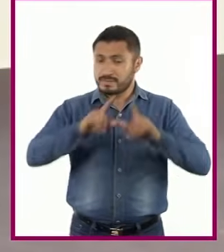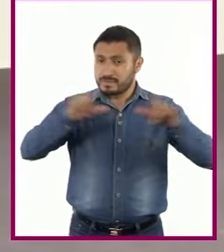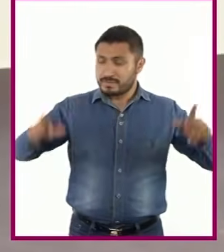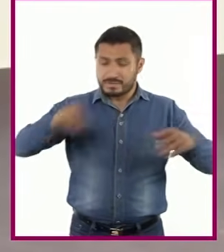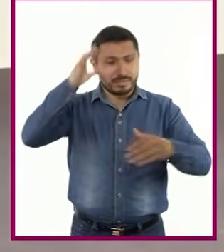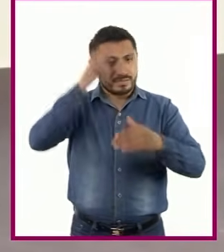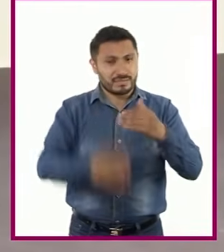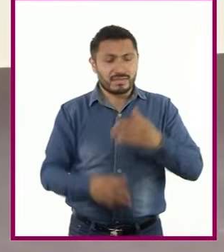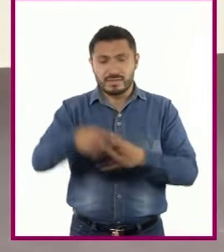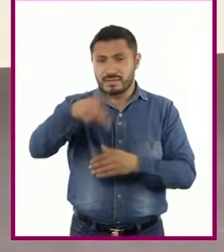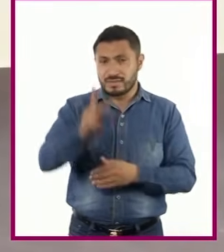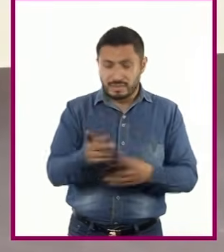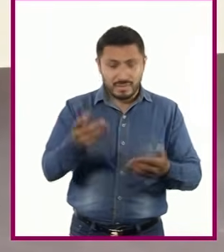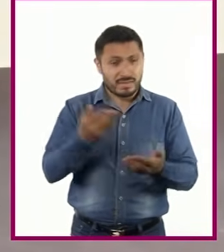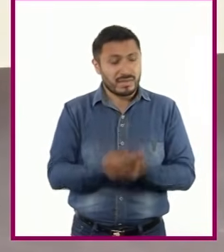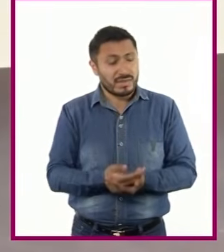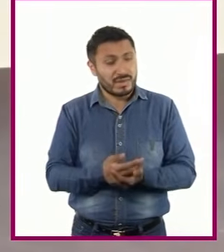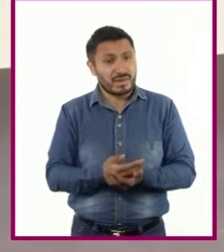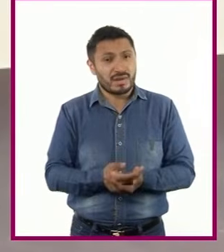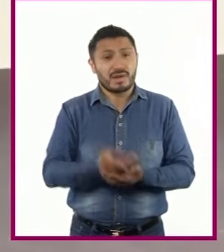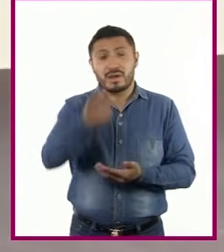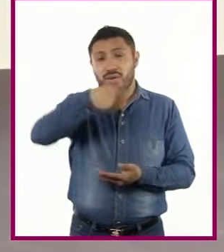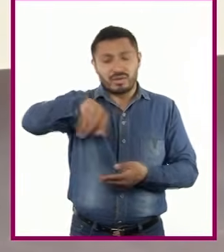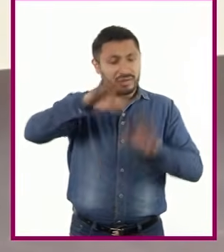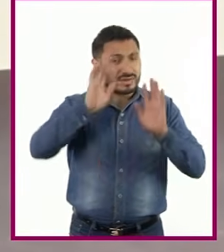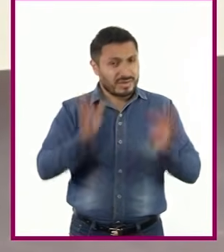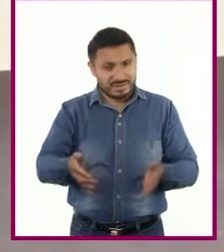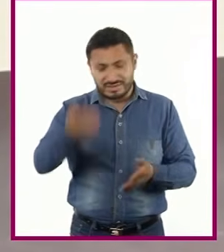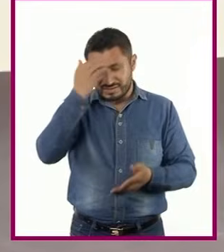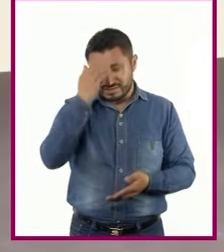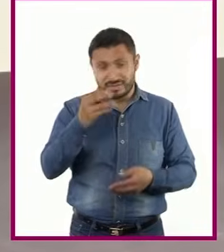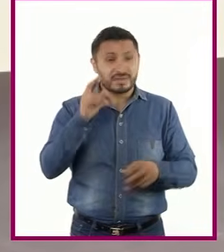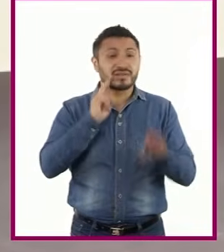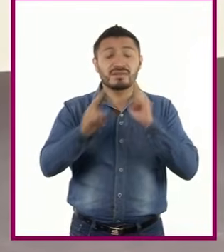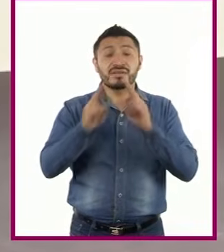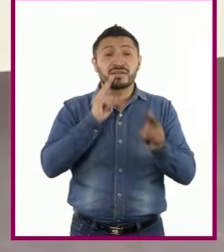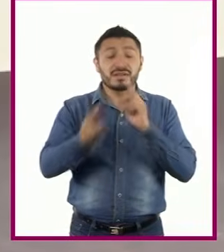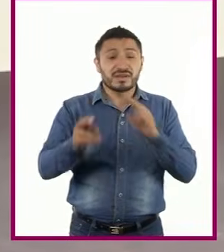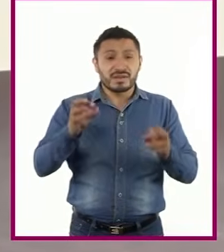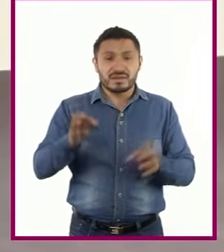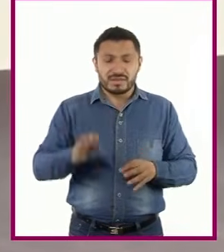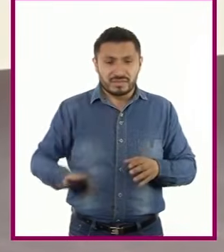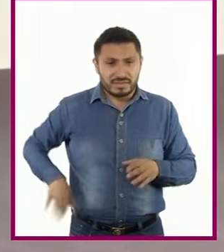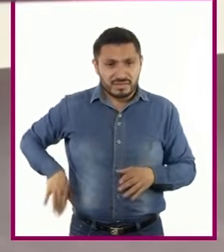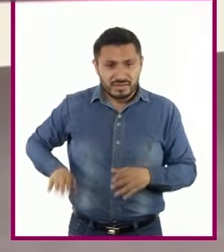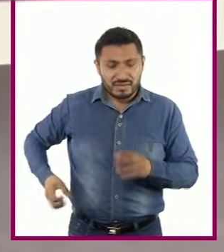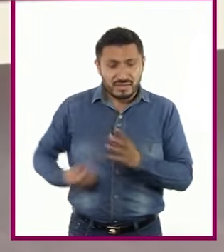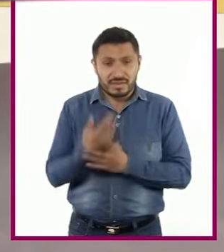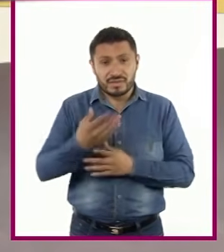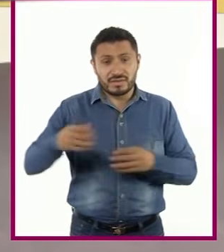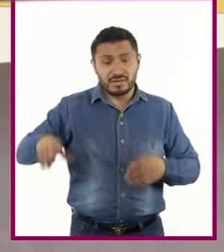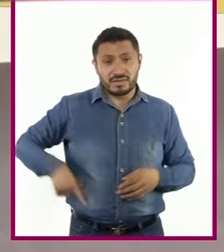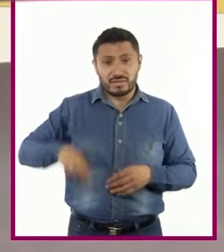Listo, terminamos. Ahora están al día con las noticias más recientes del Imperio Mexica.